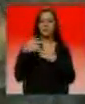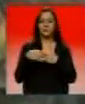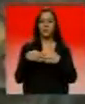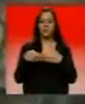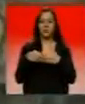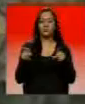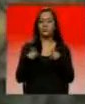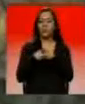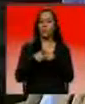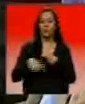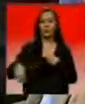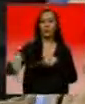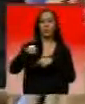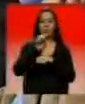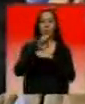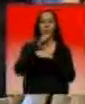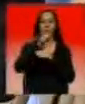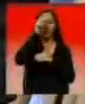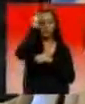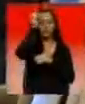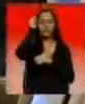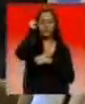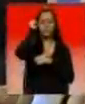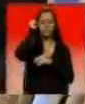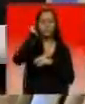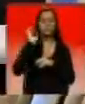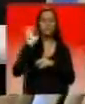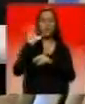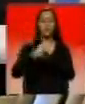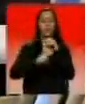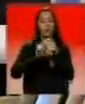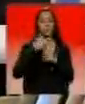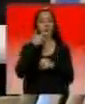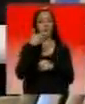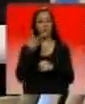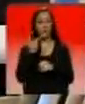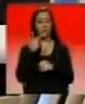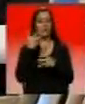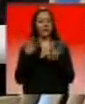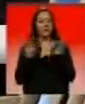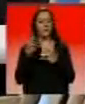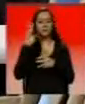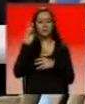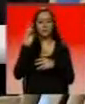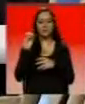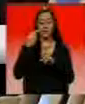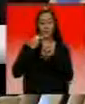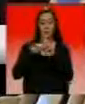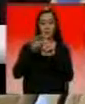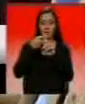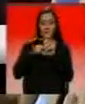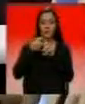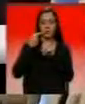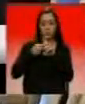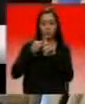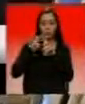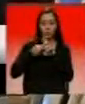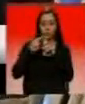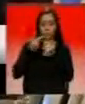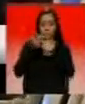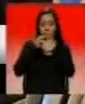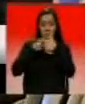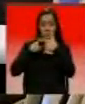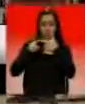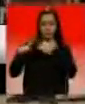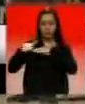demás trabajadores del país. El promedio de los 5 mejores años, o sea, los 60 mejores meses de sueldo que tiene por el mismo